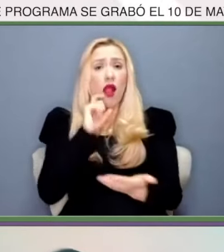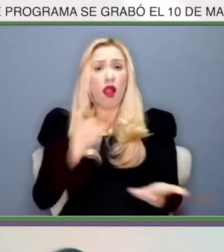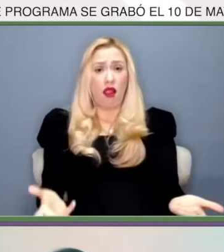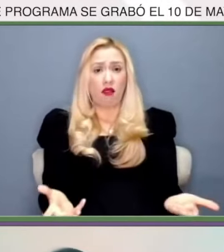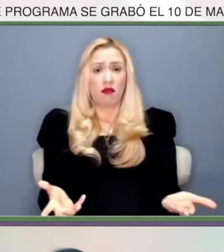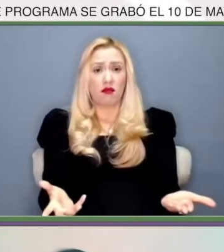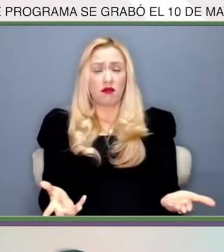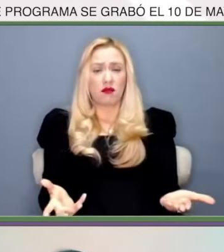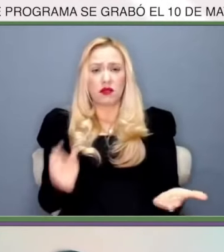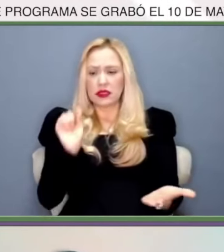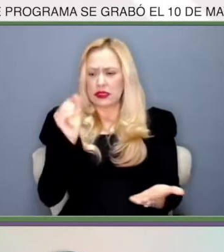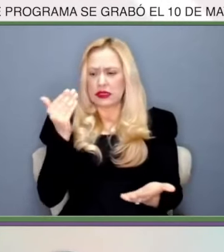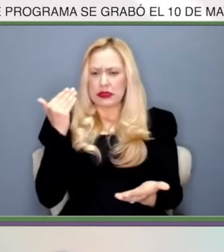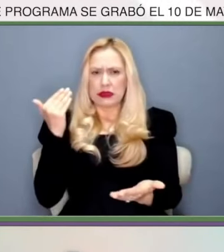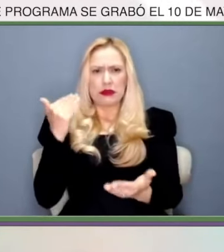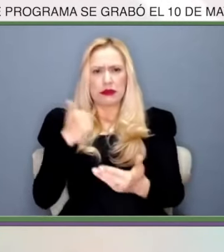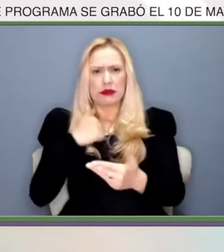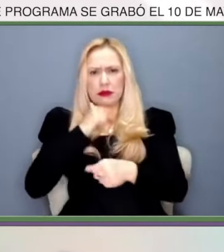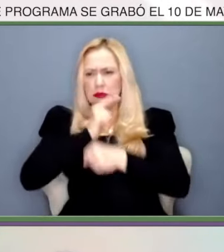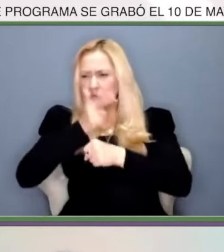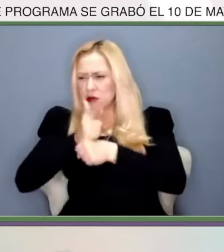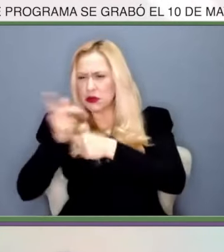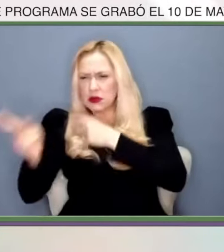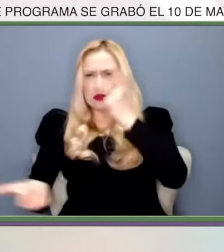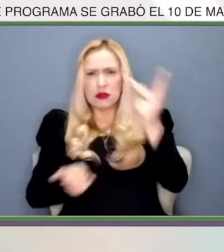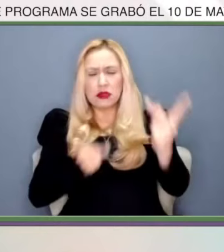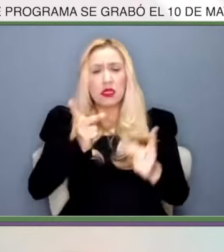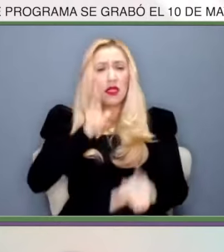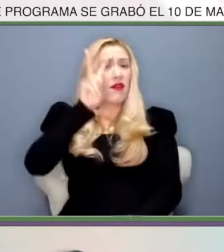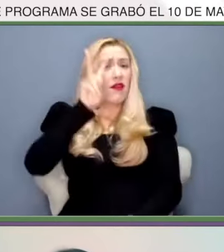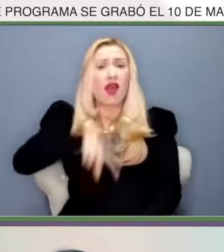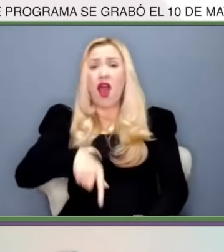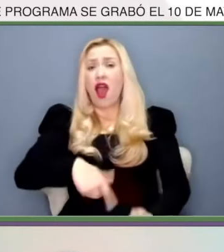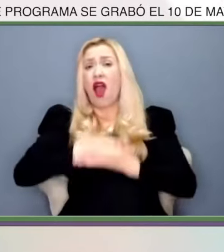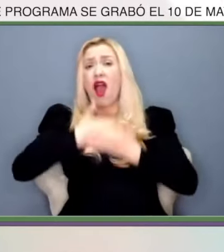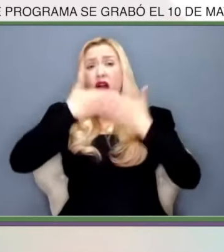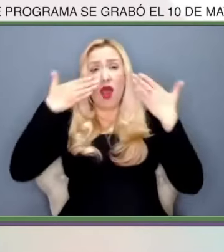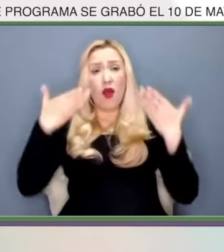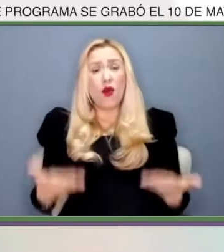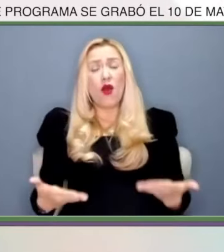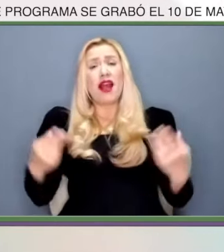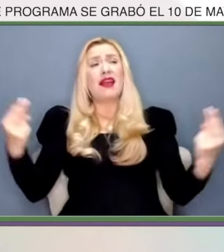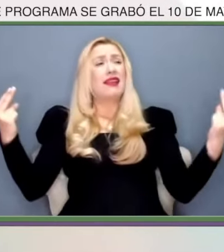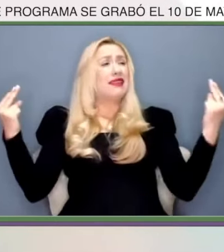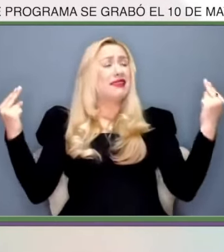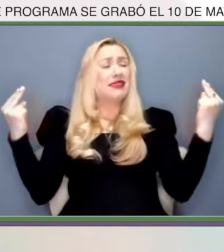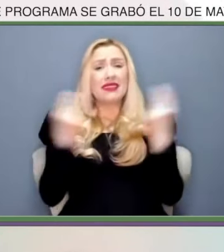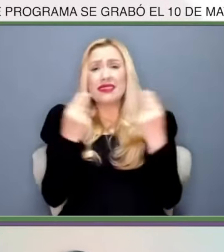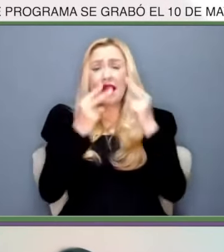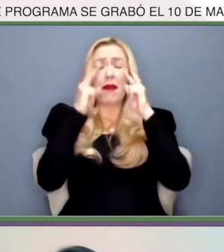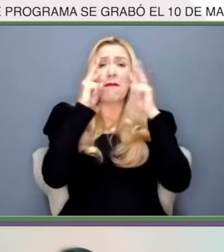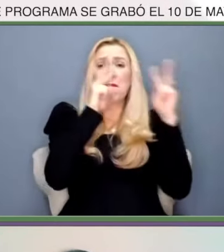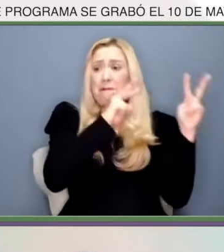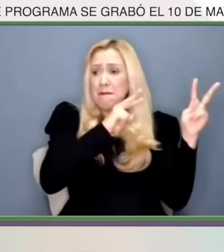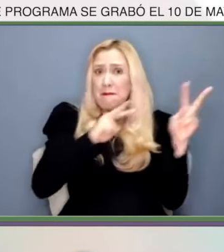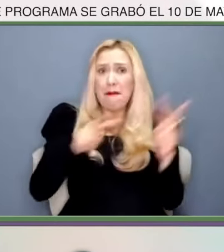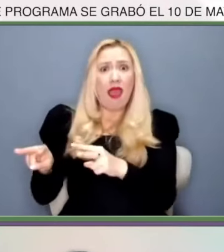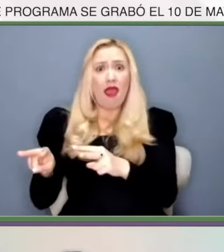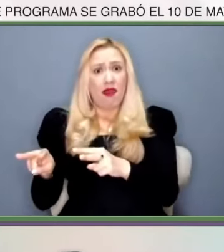hablaremos en el segundo bloque, recalcan que hoy más que nunca existe la necesidad de voltear la mirada hacia